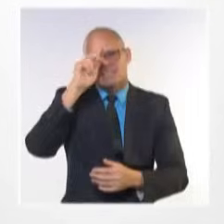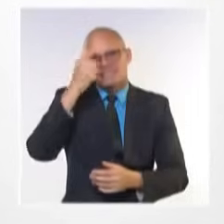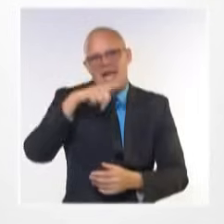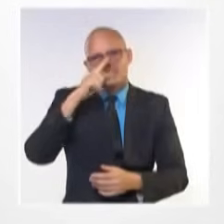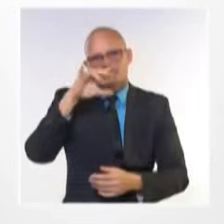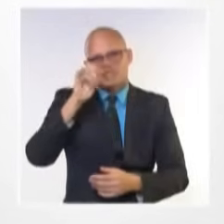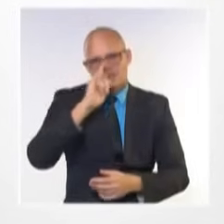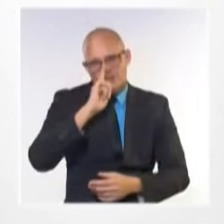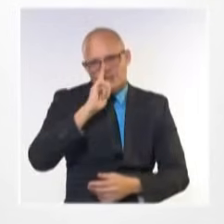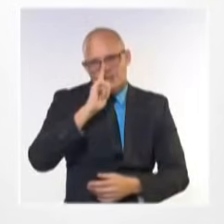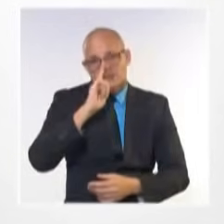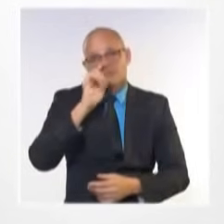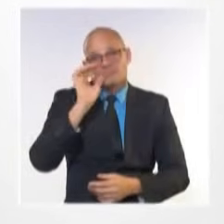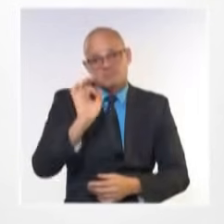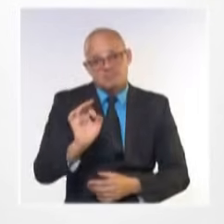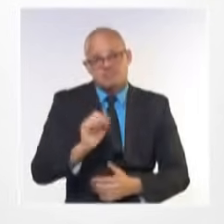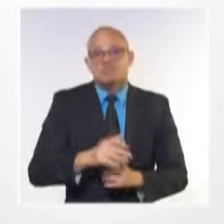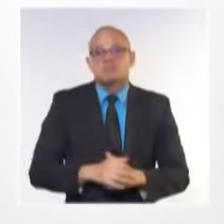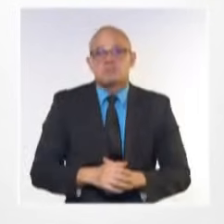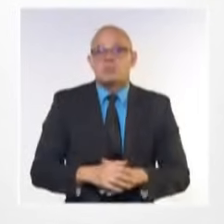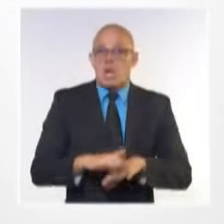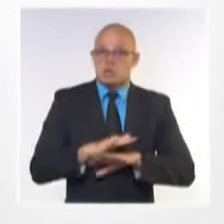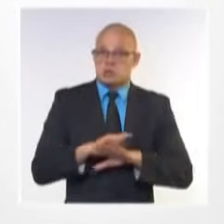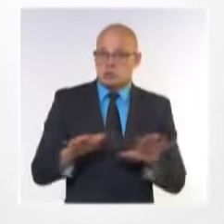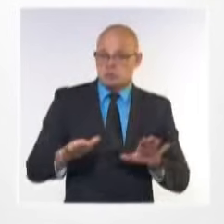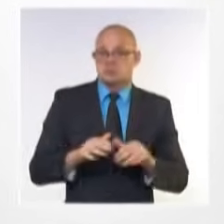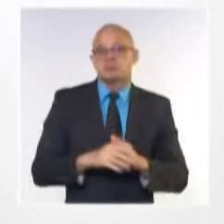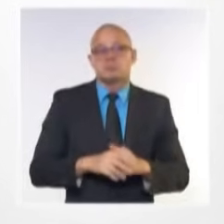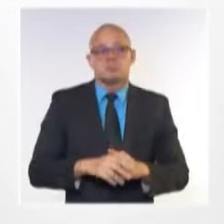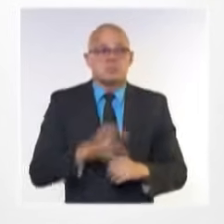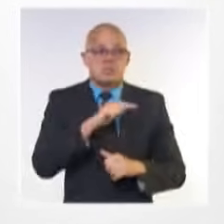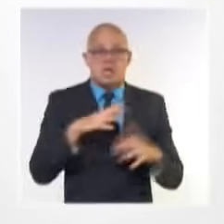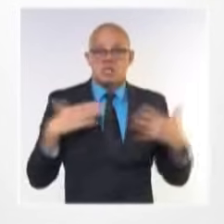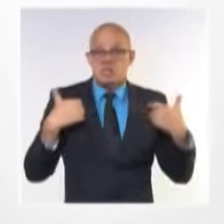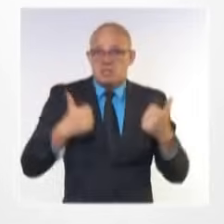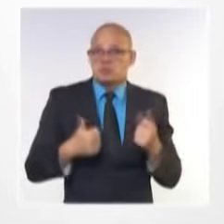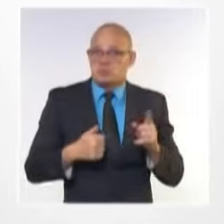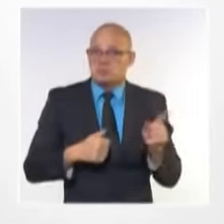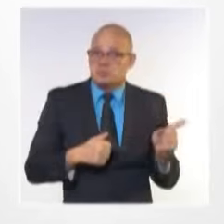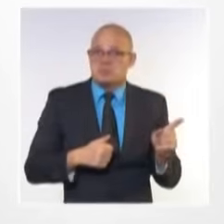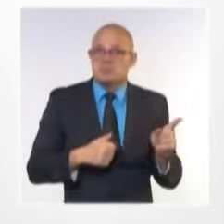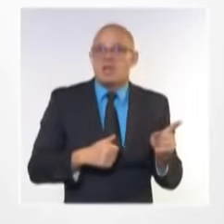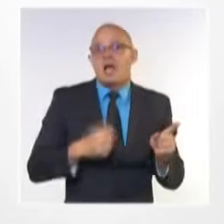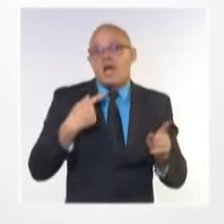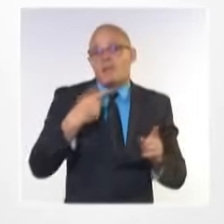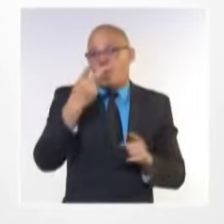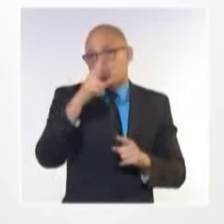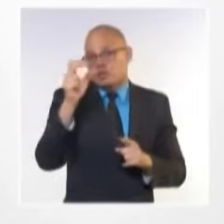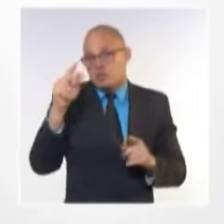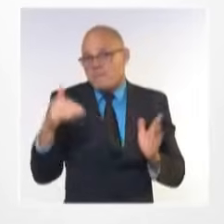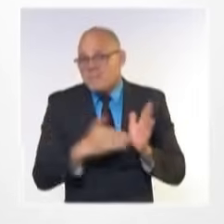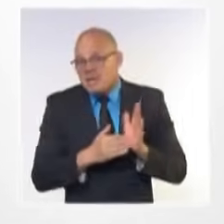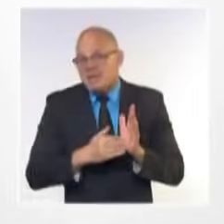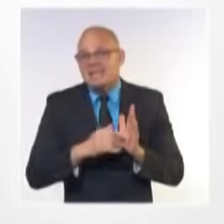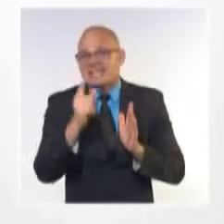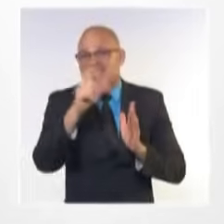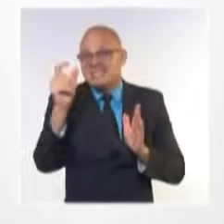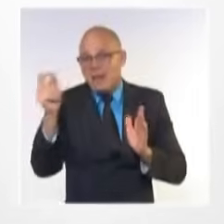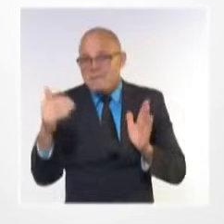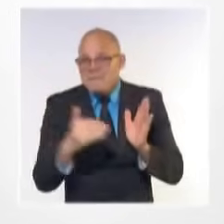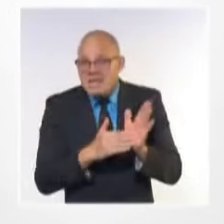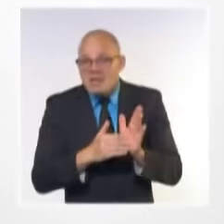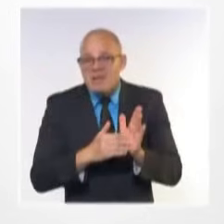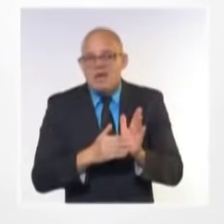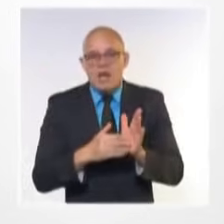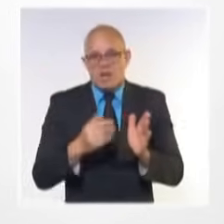explico, amparado en esa facultad, se apropiaron de parte de ese dinero. Claro, es decir, esos 200.000 y 100.000 pesos corresponden al dinero que da la